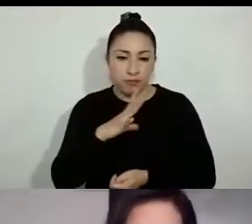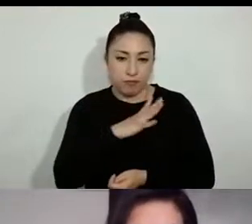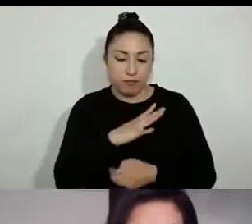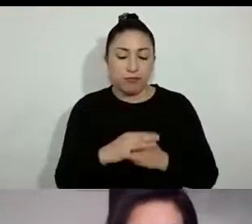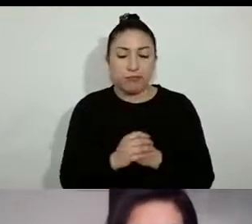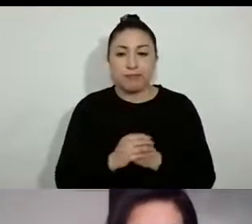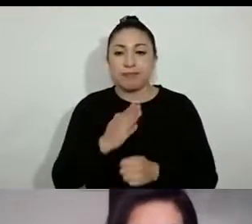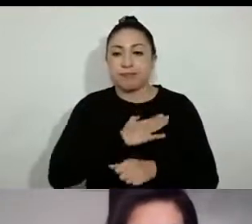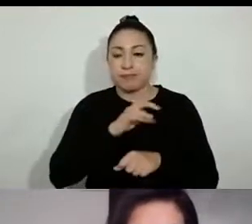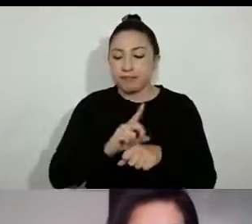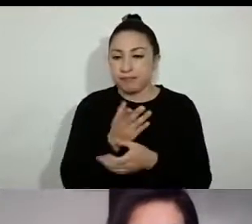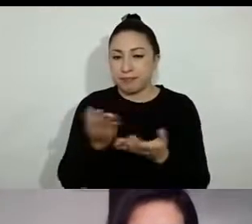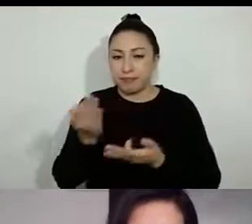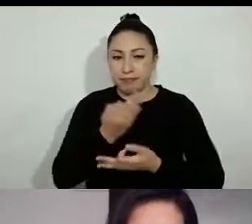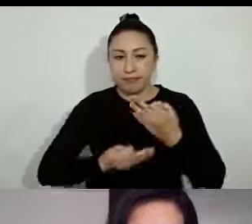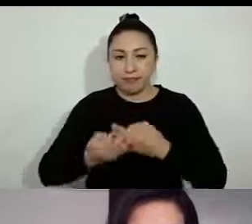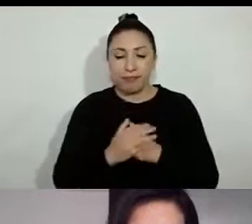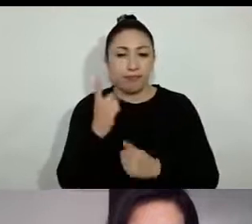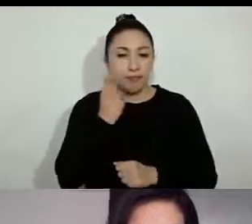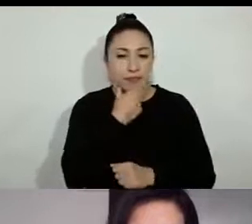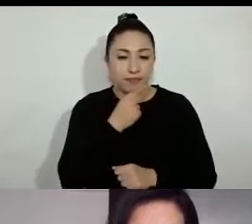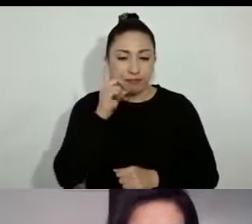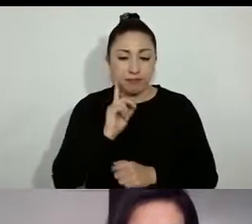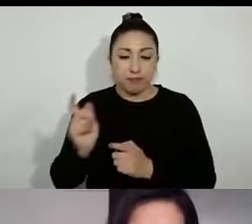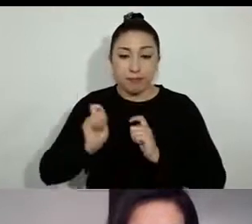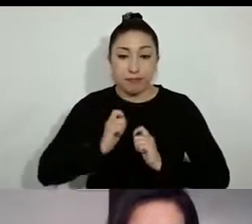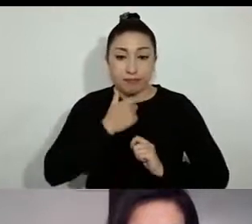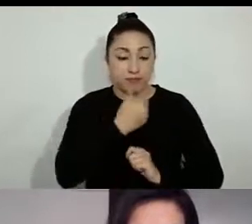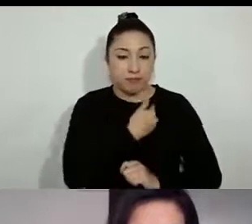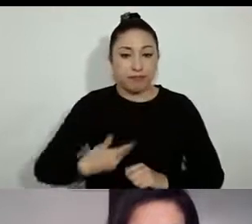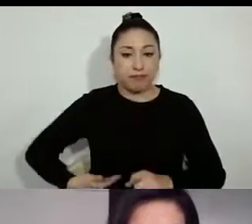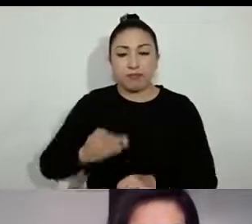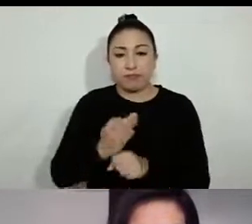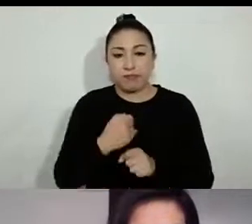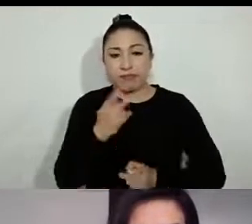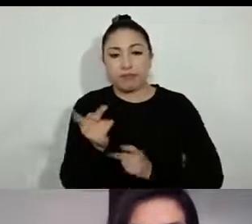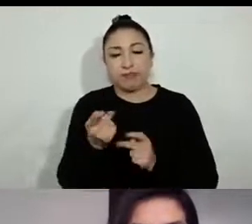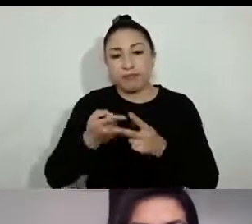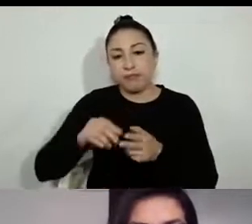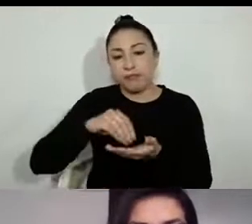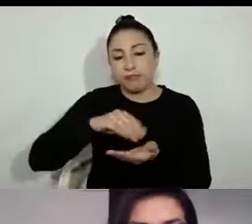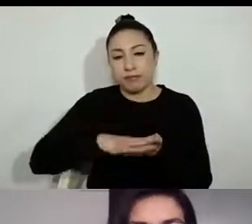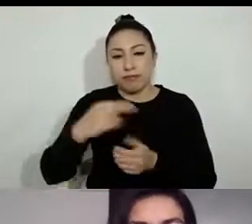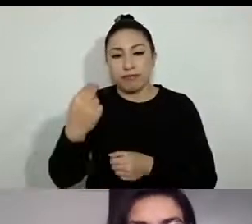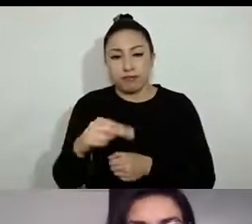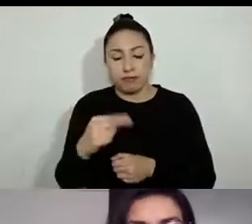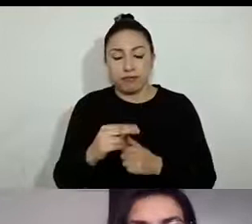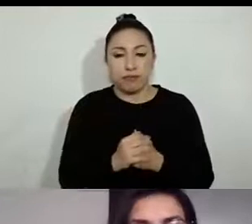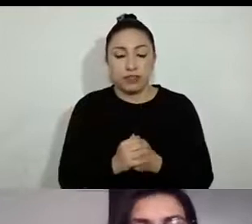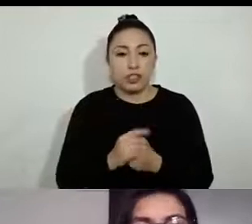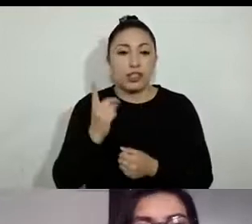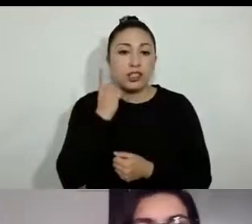Buenos días a todas y a todos. Por instrucciones de la presidencia, se procede a pasar lista de asistencia.